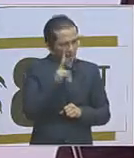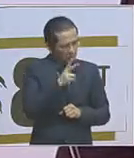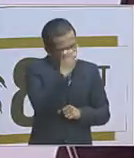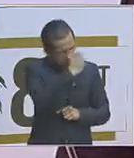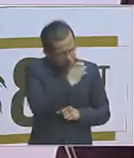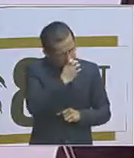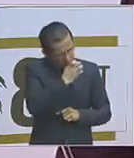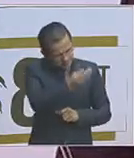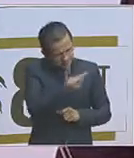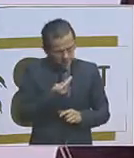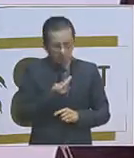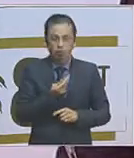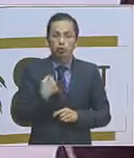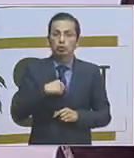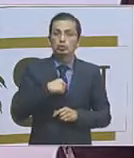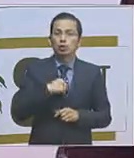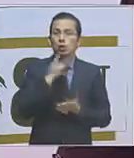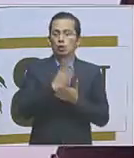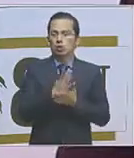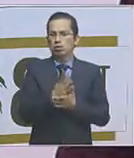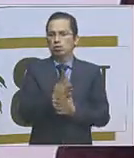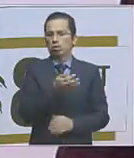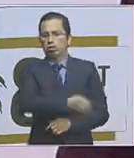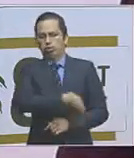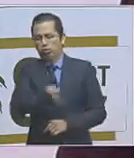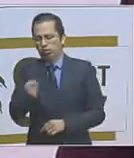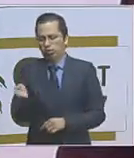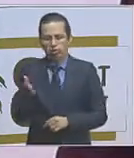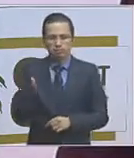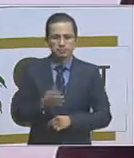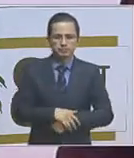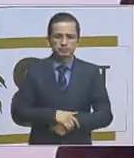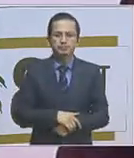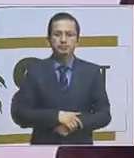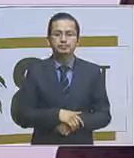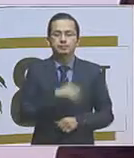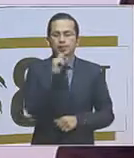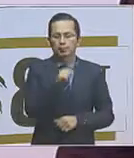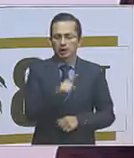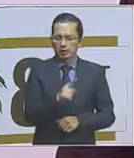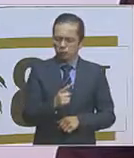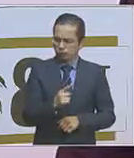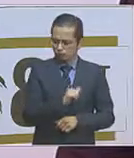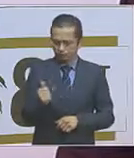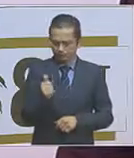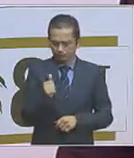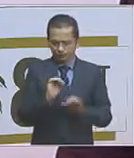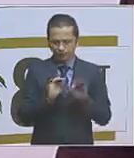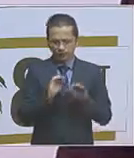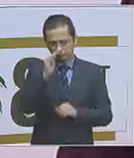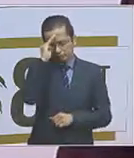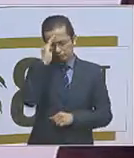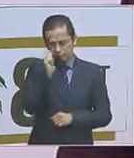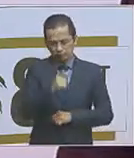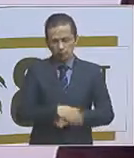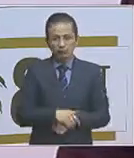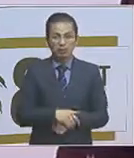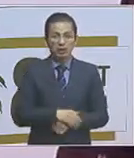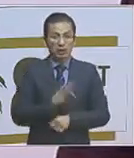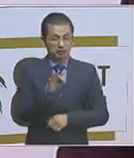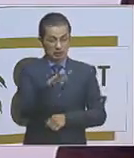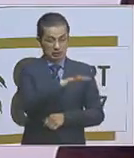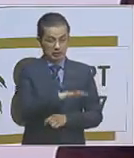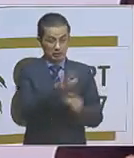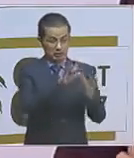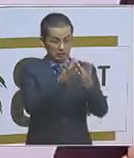a la complacencia y una reflexión dura si las redes sociales son el espejo